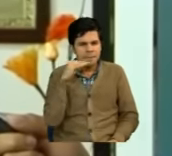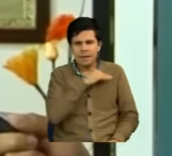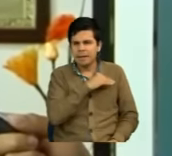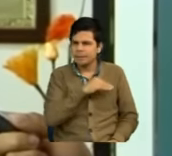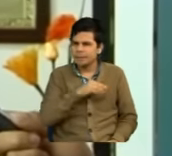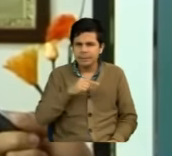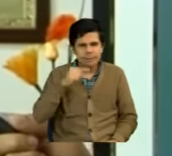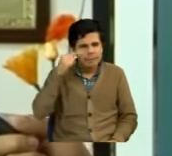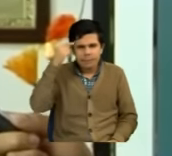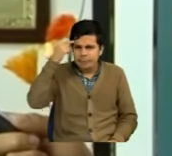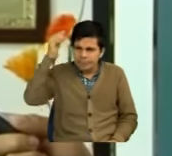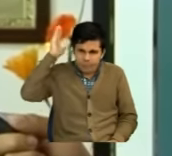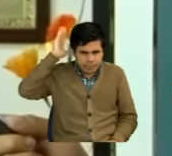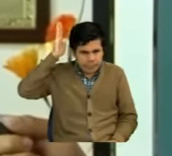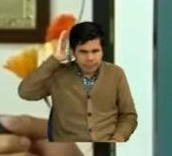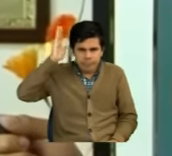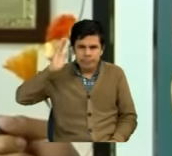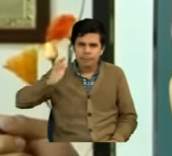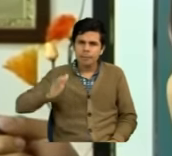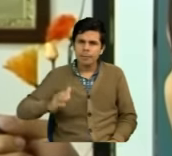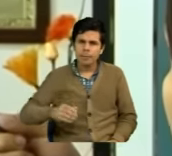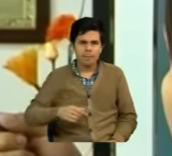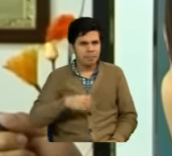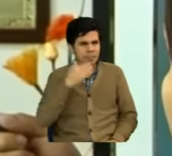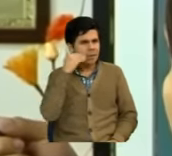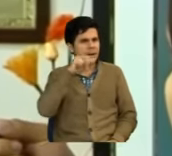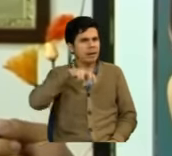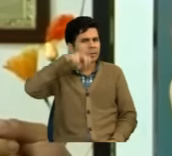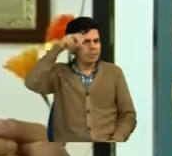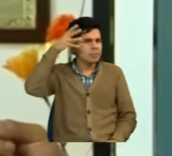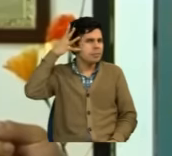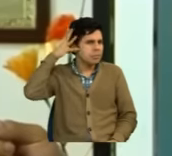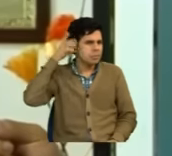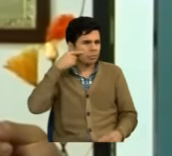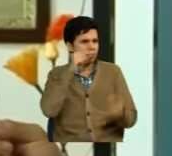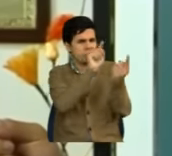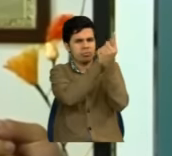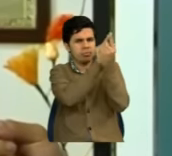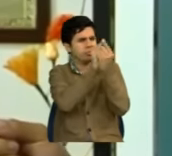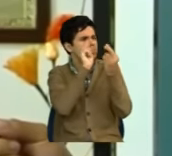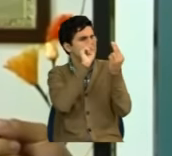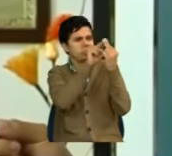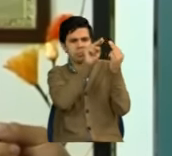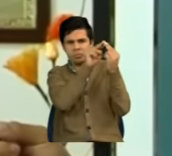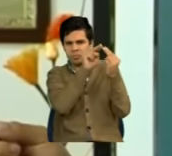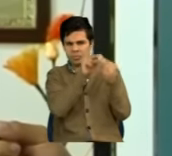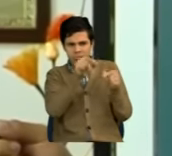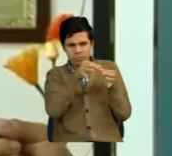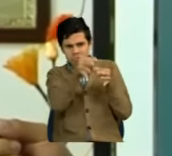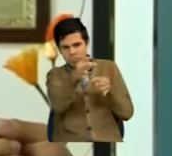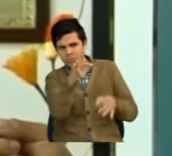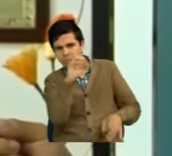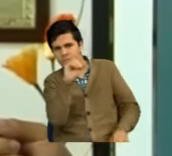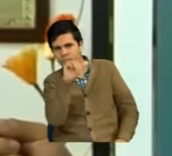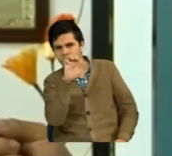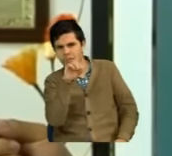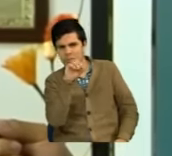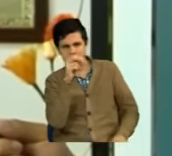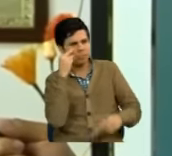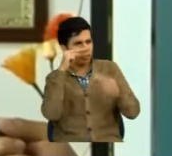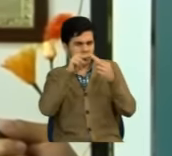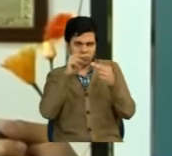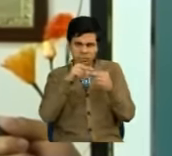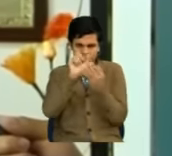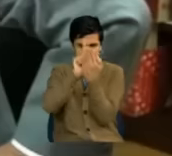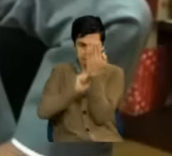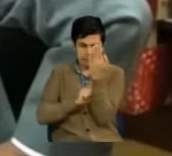ninguna cabeza yo no conozco la registradora de Norte Santander no conozco el registrador de Toledo ni mucho menos le mandé ningún